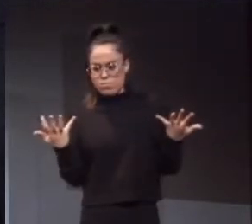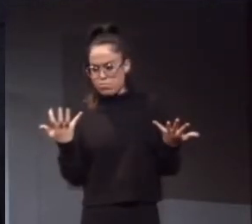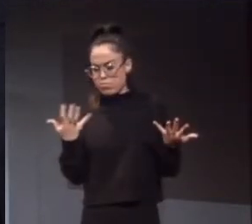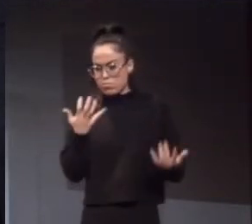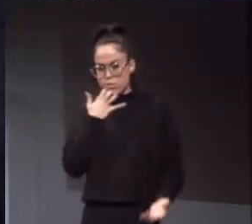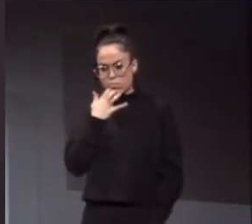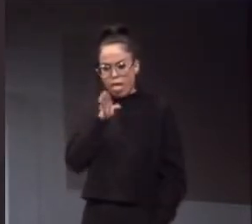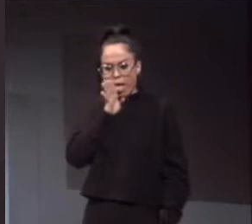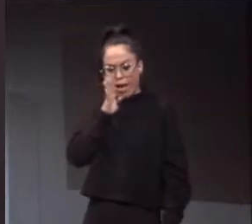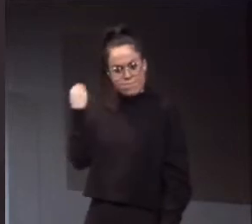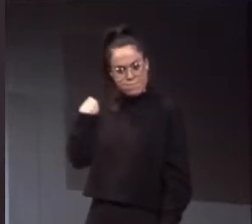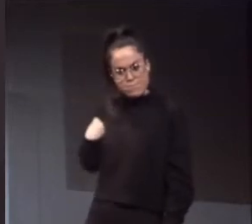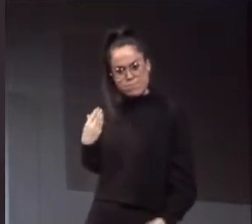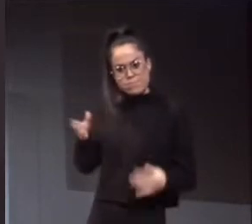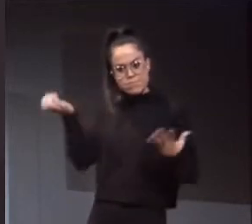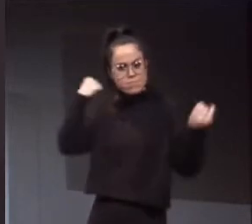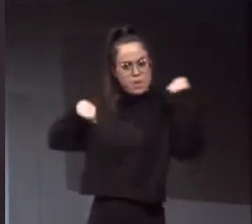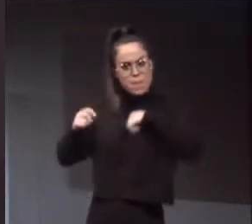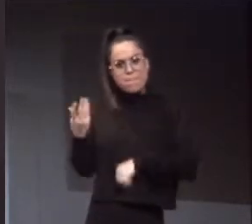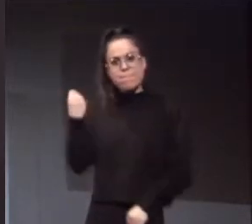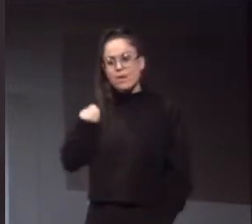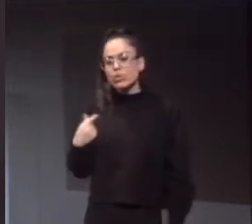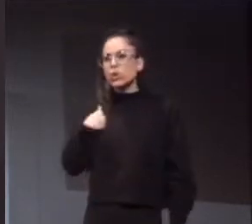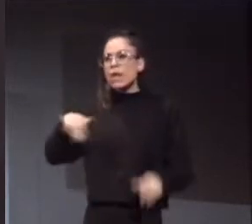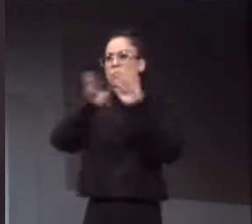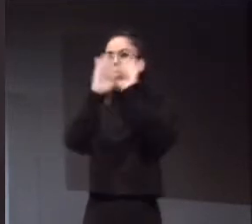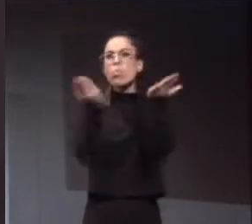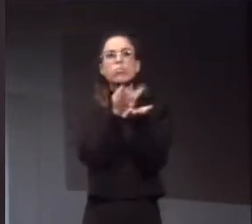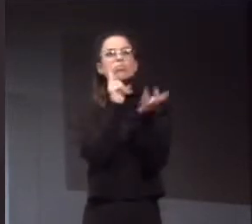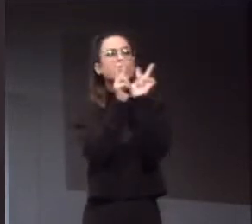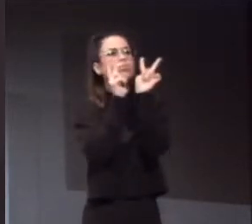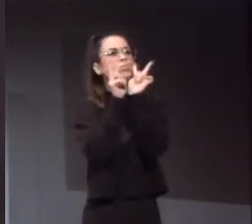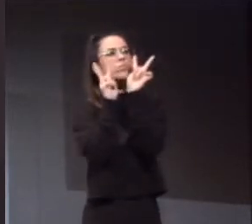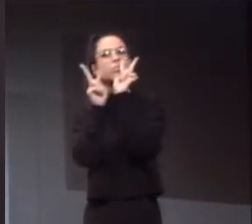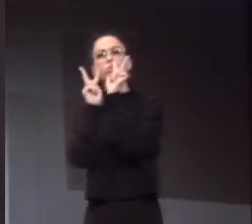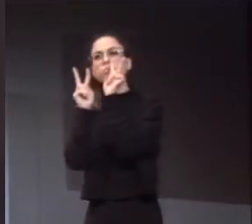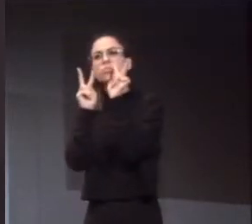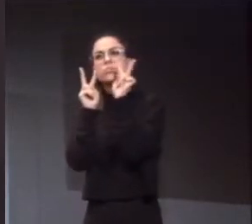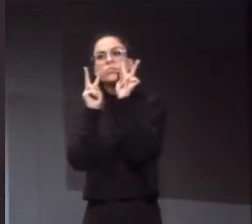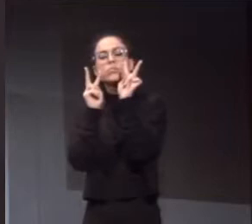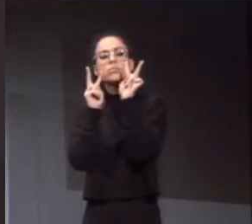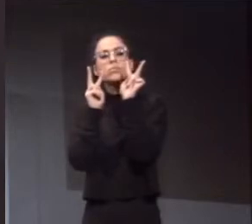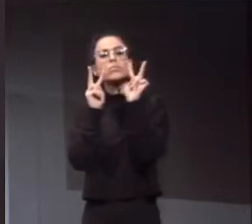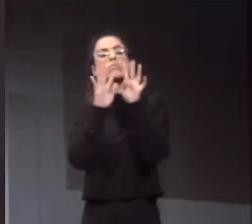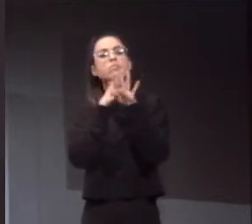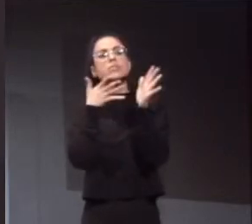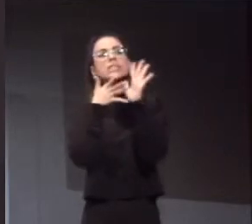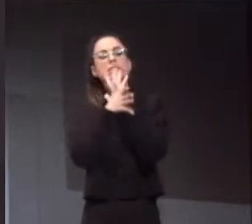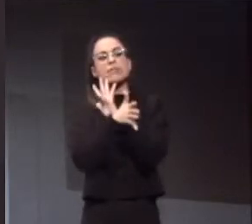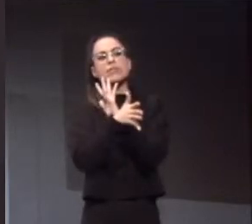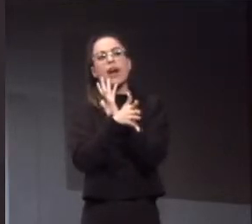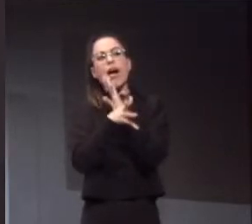y los que vemos que van ocurriendo en el mundo son el intento de recuperar otra vez